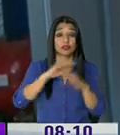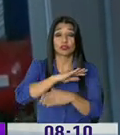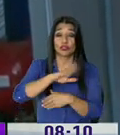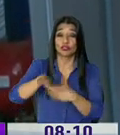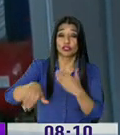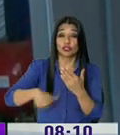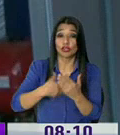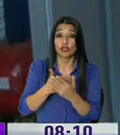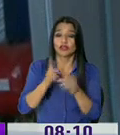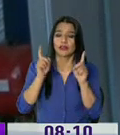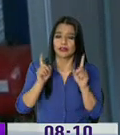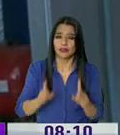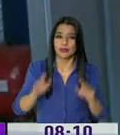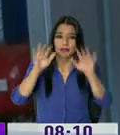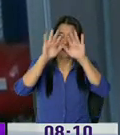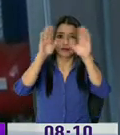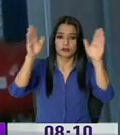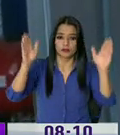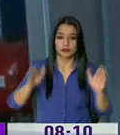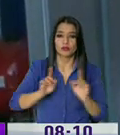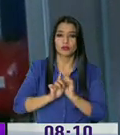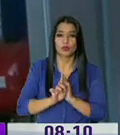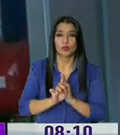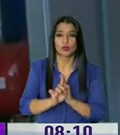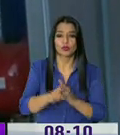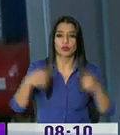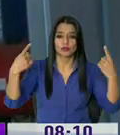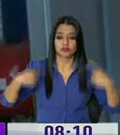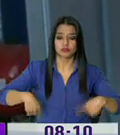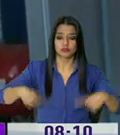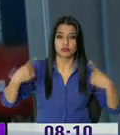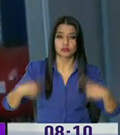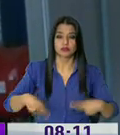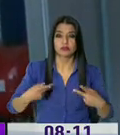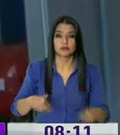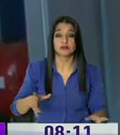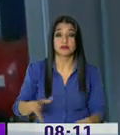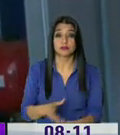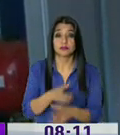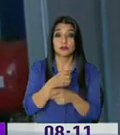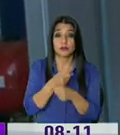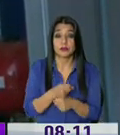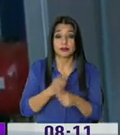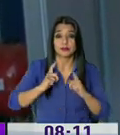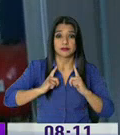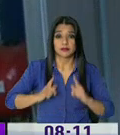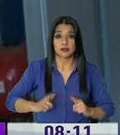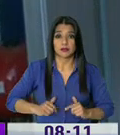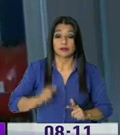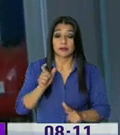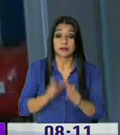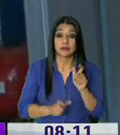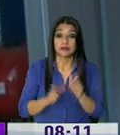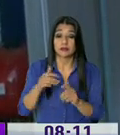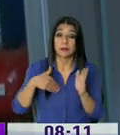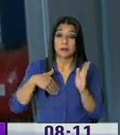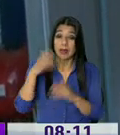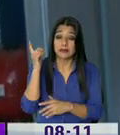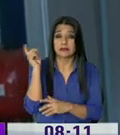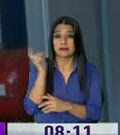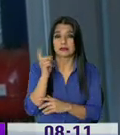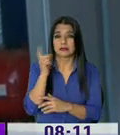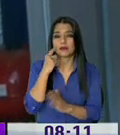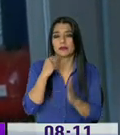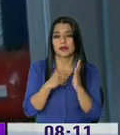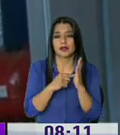pasar por el túnel de desinfección y hacer todas estas normas de salubridad y, por supuesto, entender que la gente vulnerable, por ejemplo,